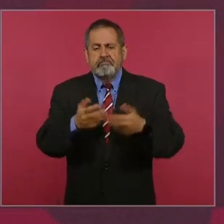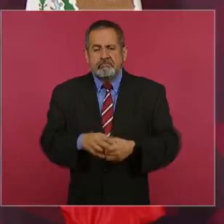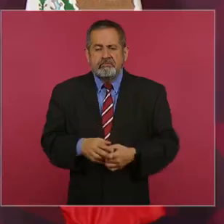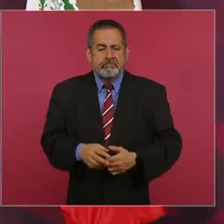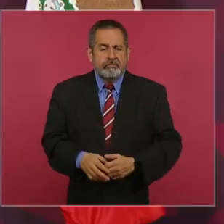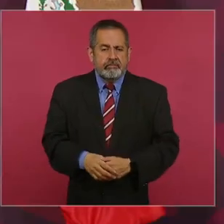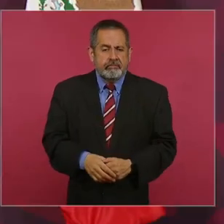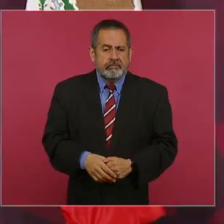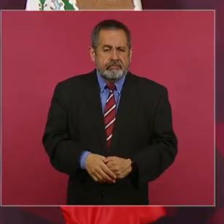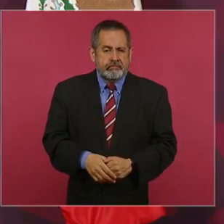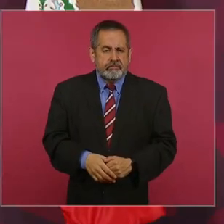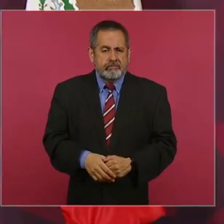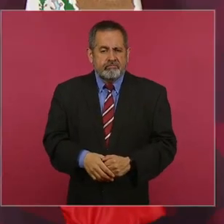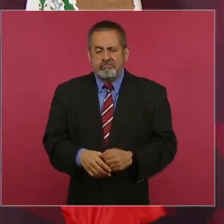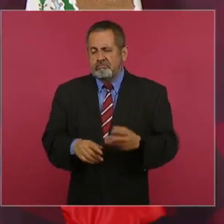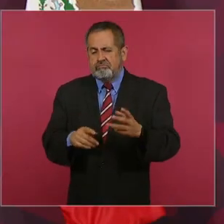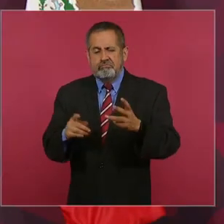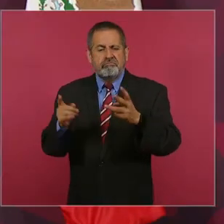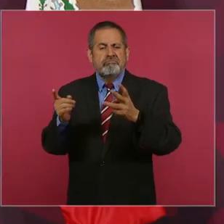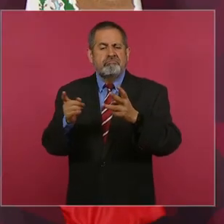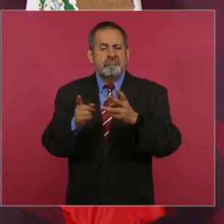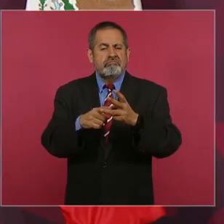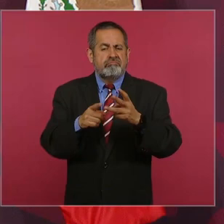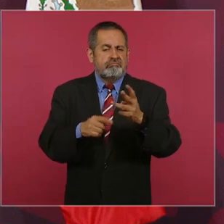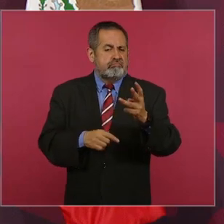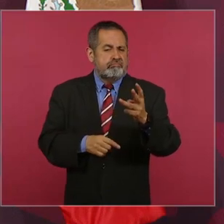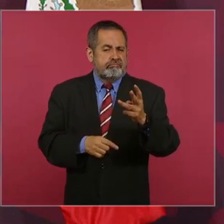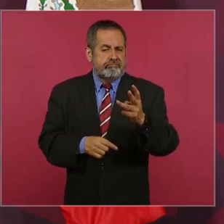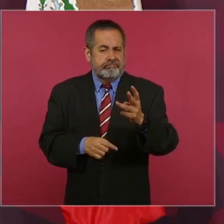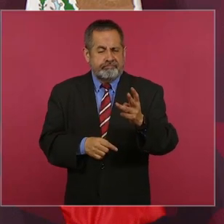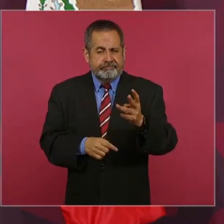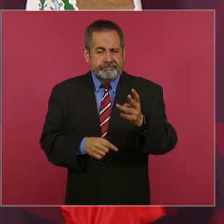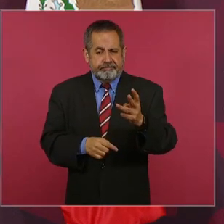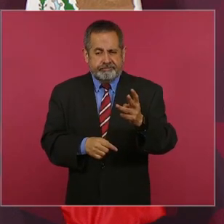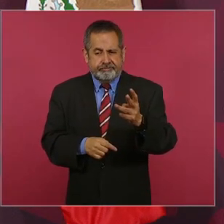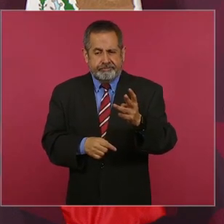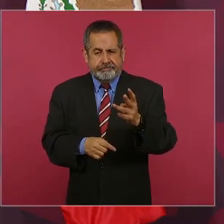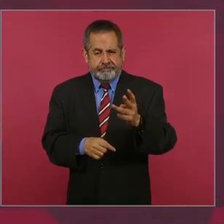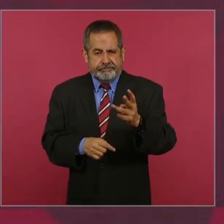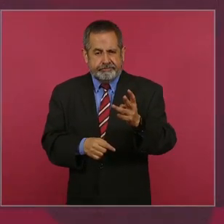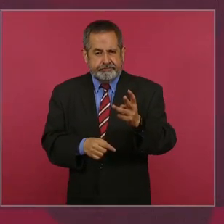punto número tres